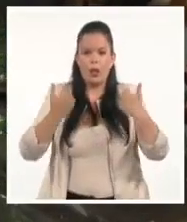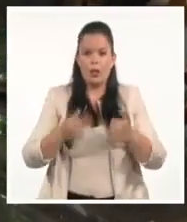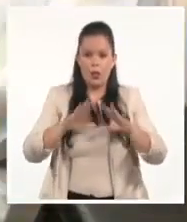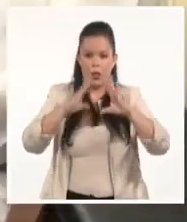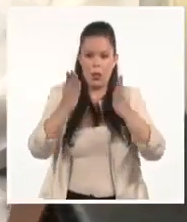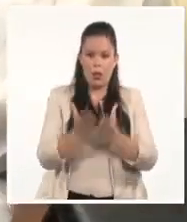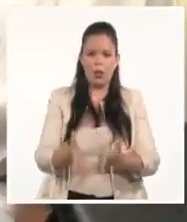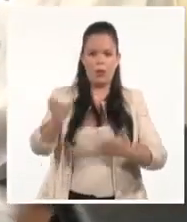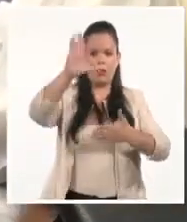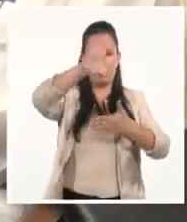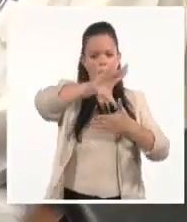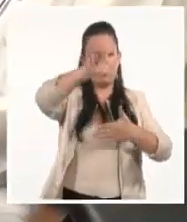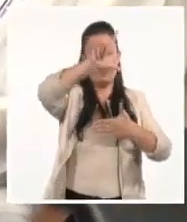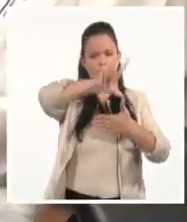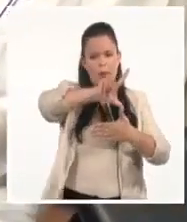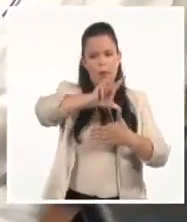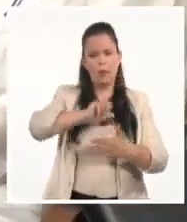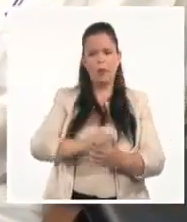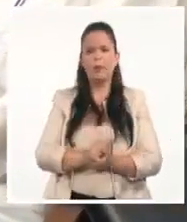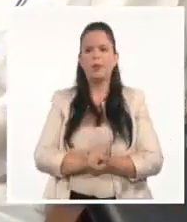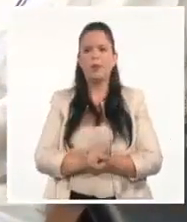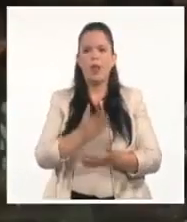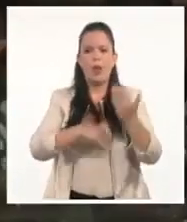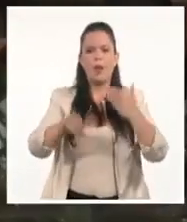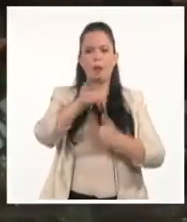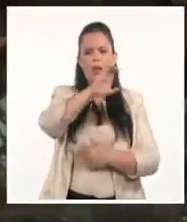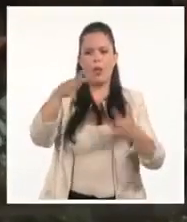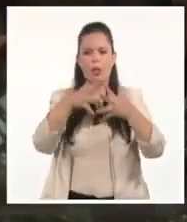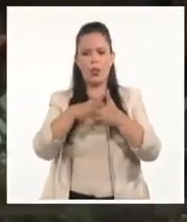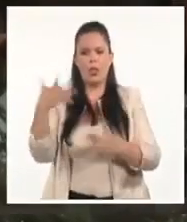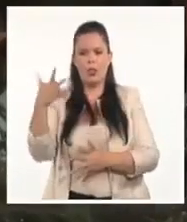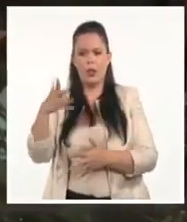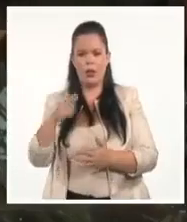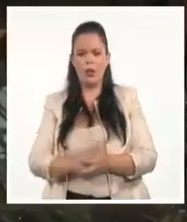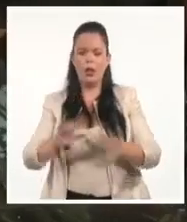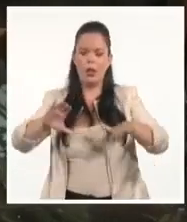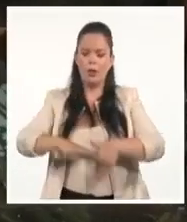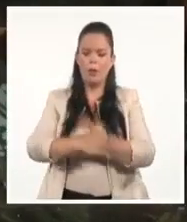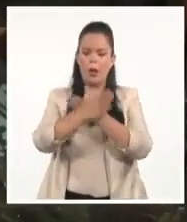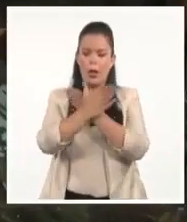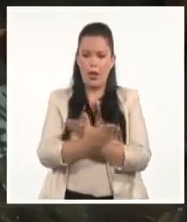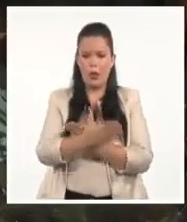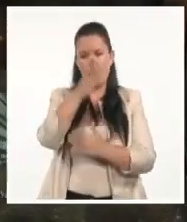y el Caribe del MINREX, Eugenio Martínez Enrique, y el embajador de Cuba en la República Bolivariana de